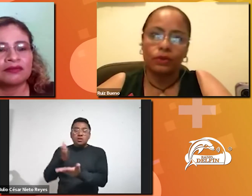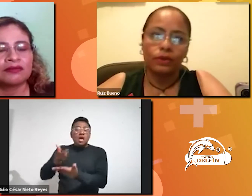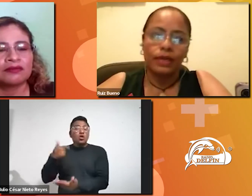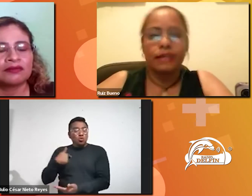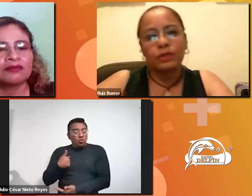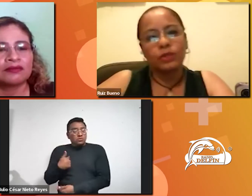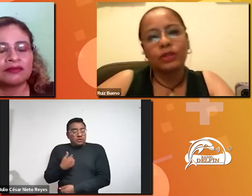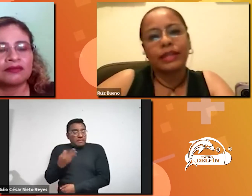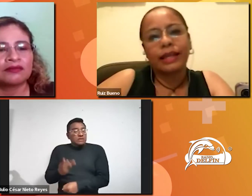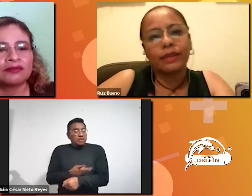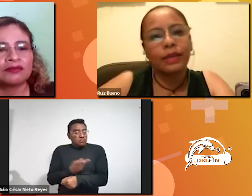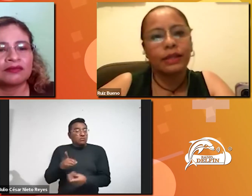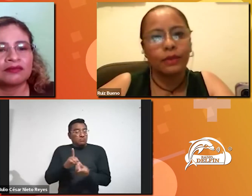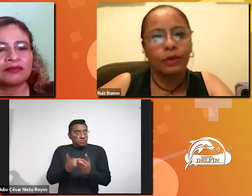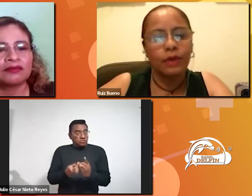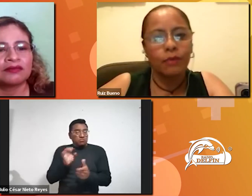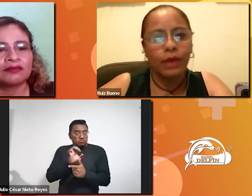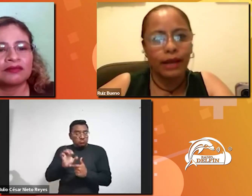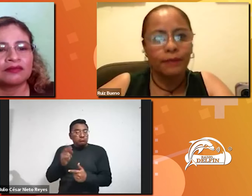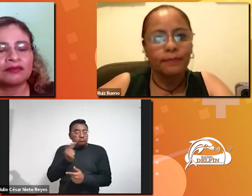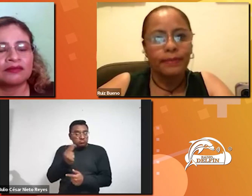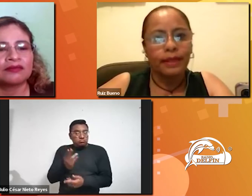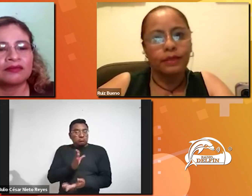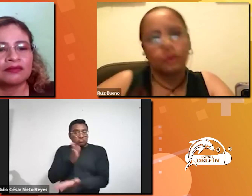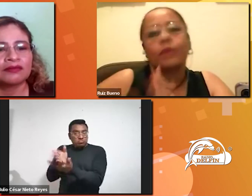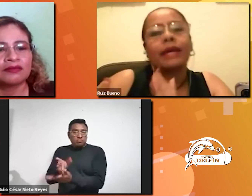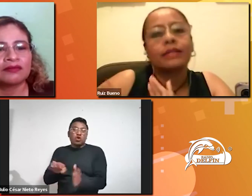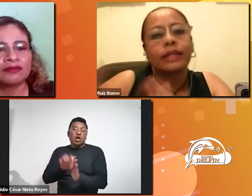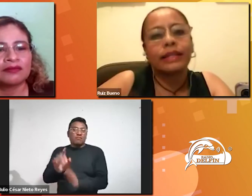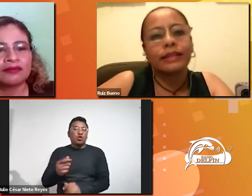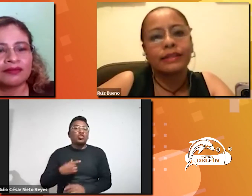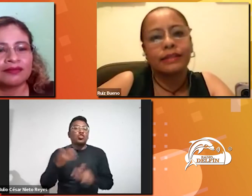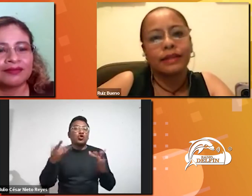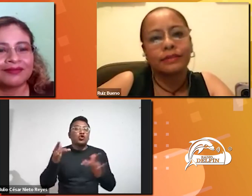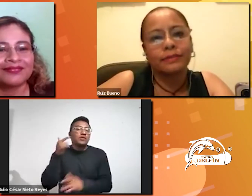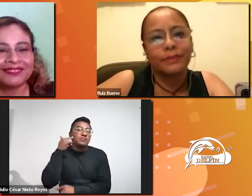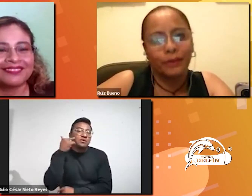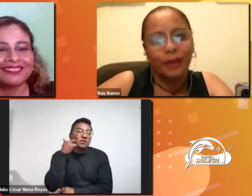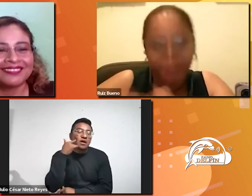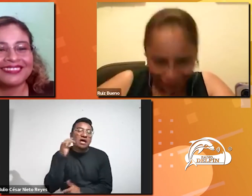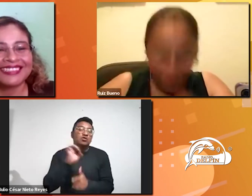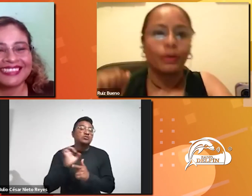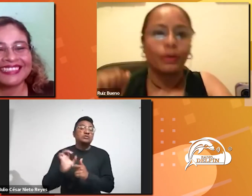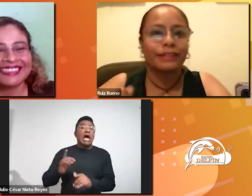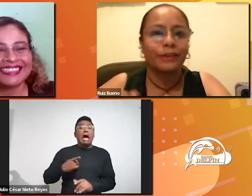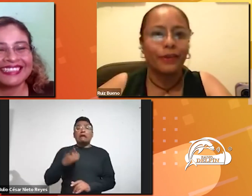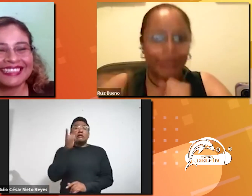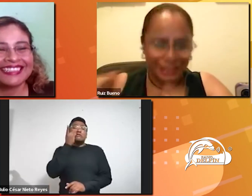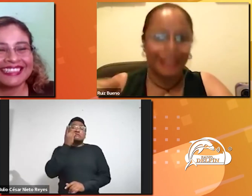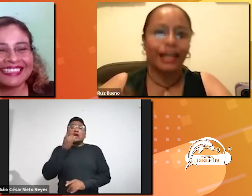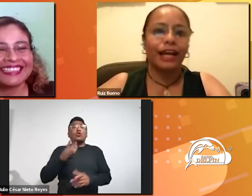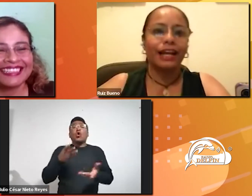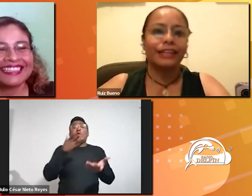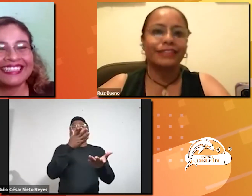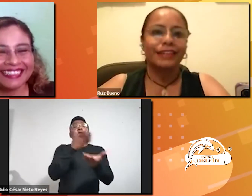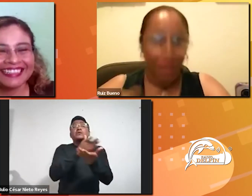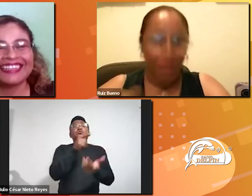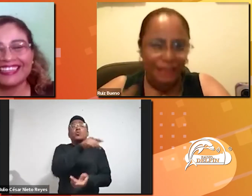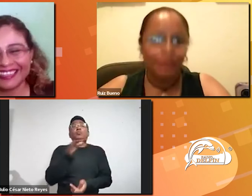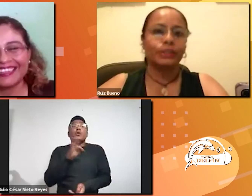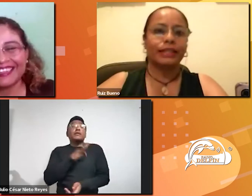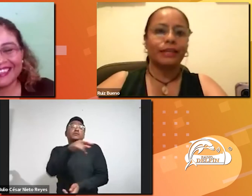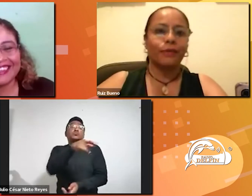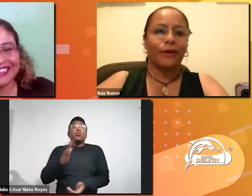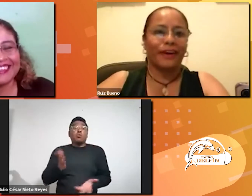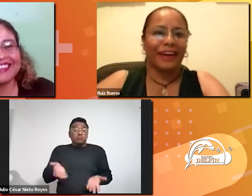resolver todo. Es como si yo te dijera, te duele una muela, entonces no vayas con el dentista, ¿no? Tú puedes, ¿no? Échale ganas,